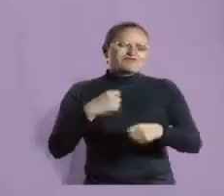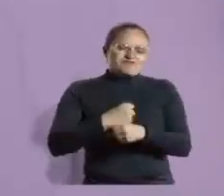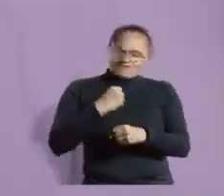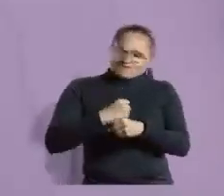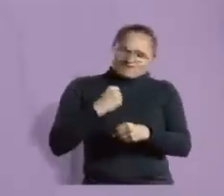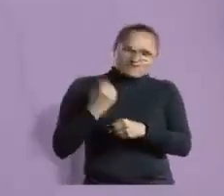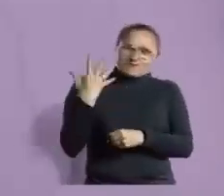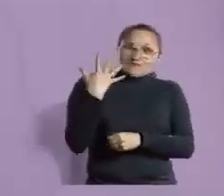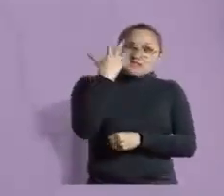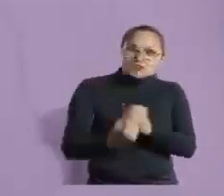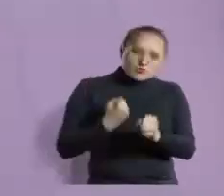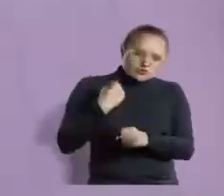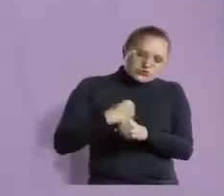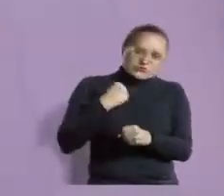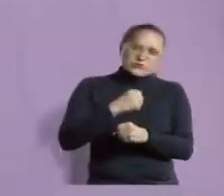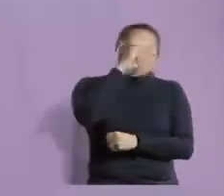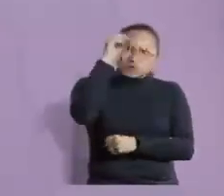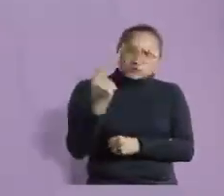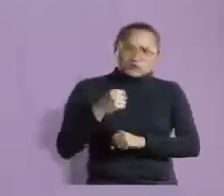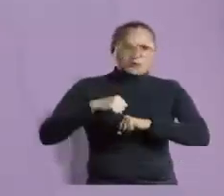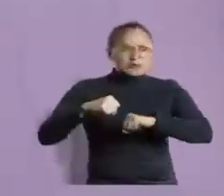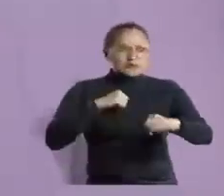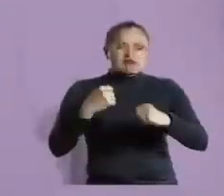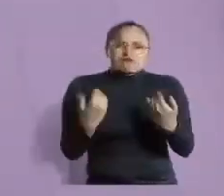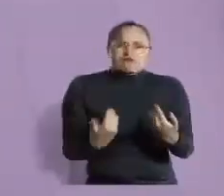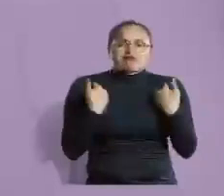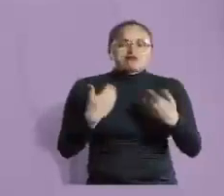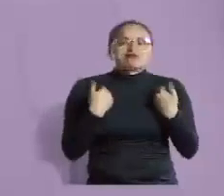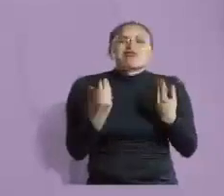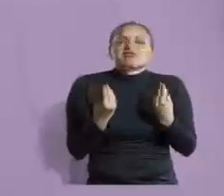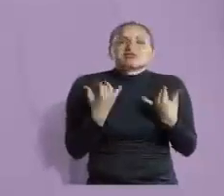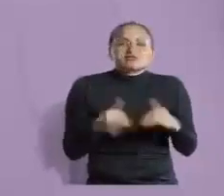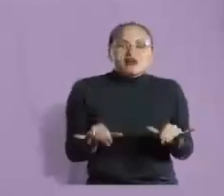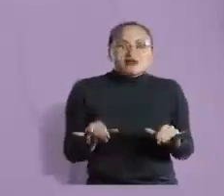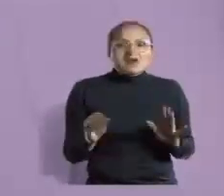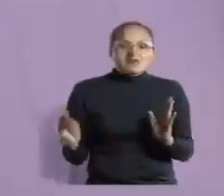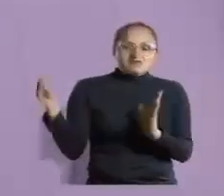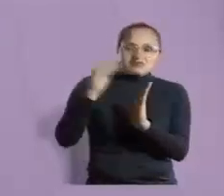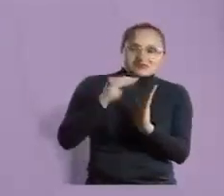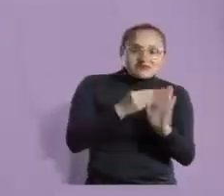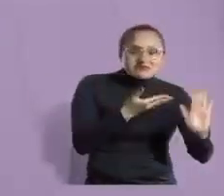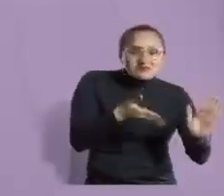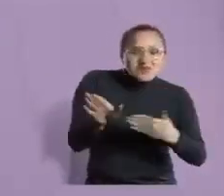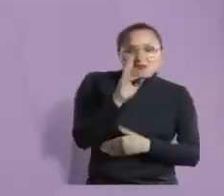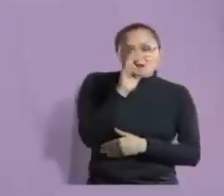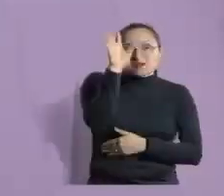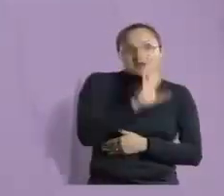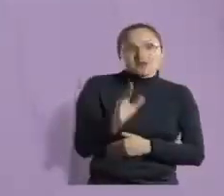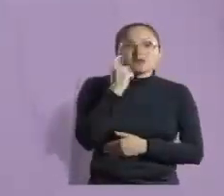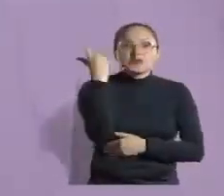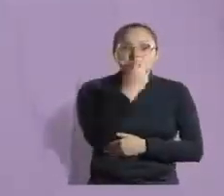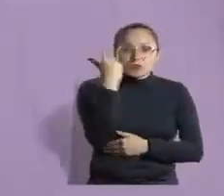también del apoyo pues que nosotros hemos brindado se construya o se empiece a implementar este plan nacional de